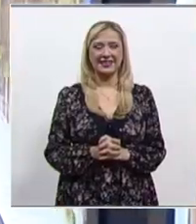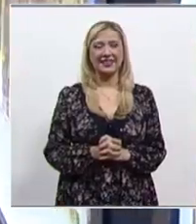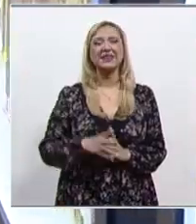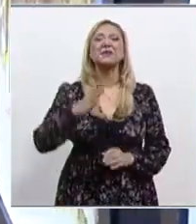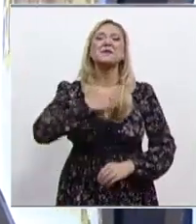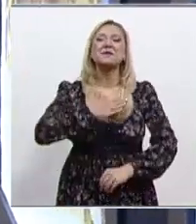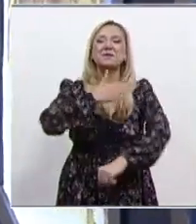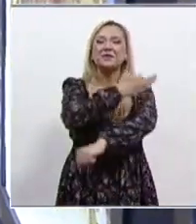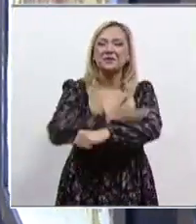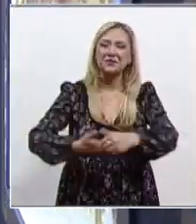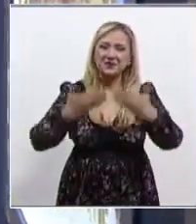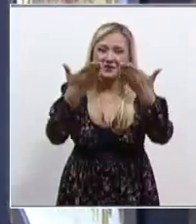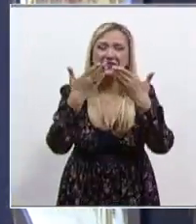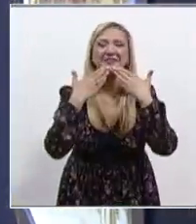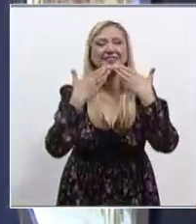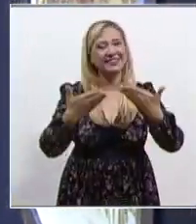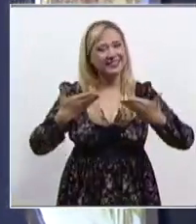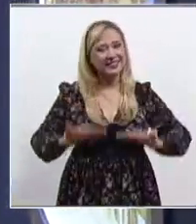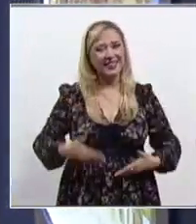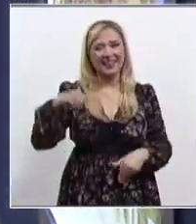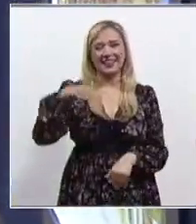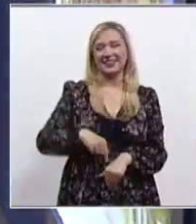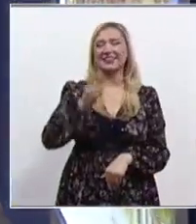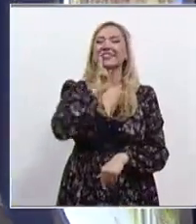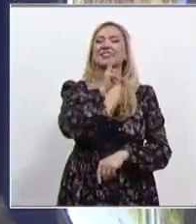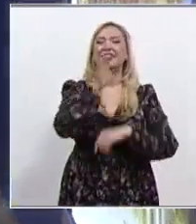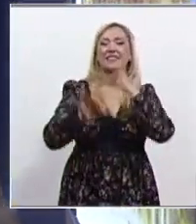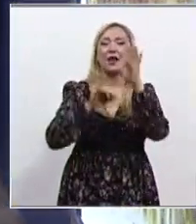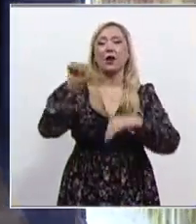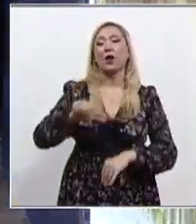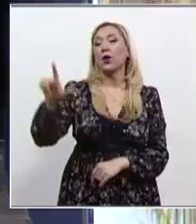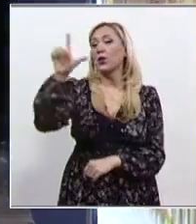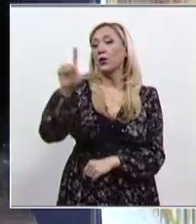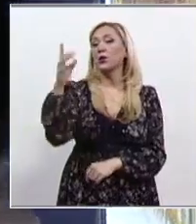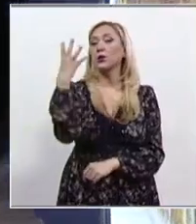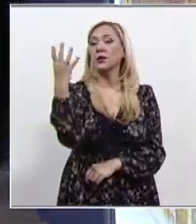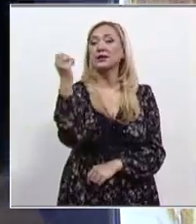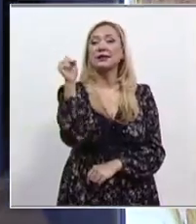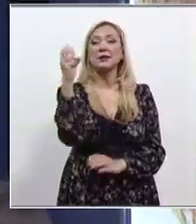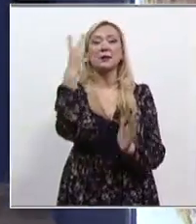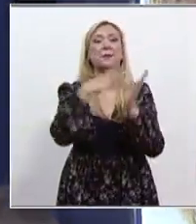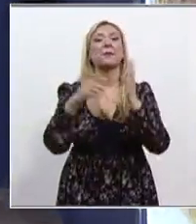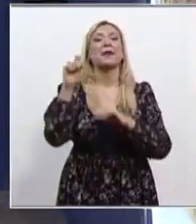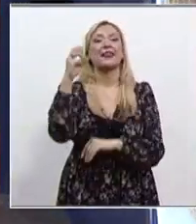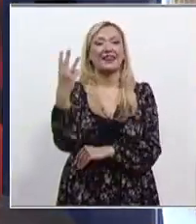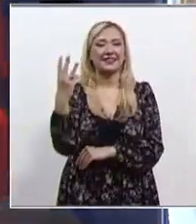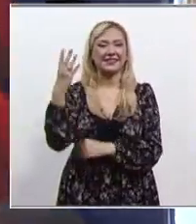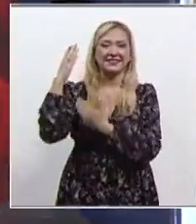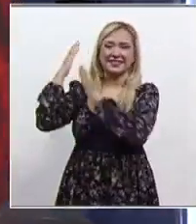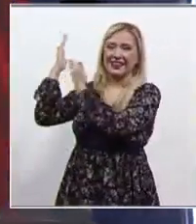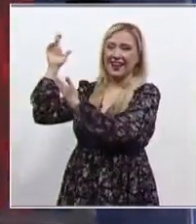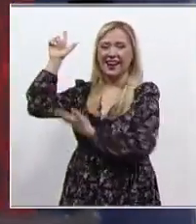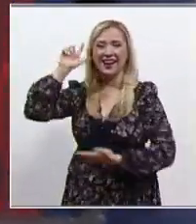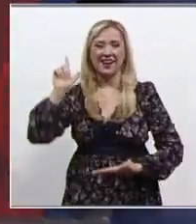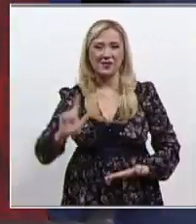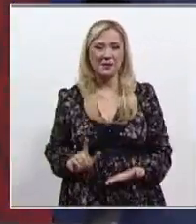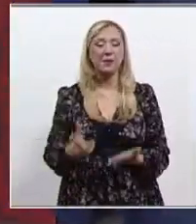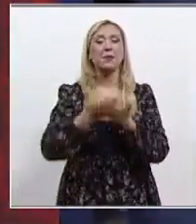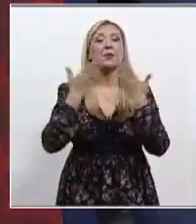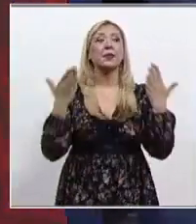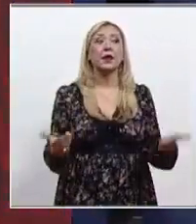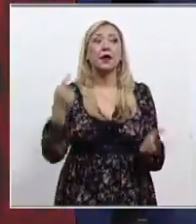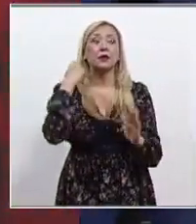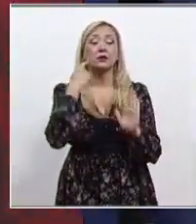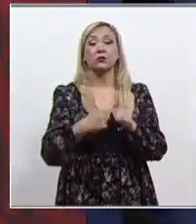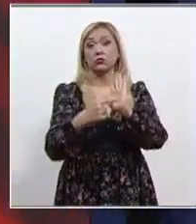Muy buenas tardes, bienvenidos a este corte informativo. Hoy es lunes 4 de septiembre de 2023. Soy Laura Murillo y en los próximos minutos le